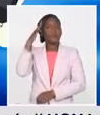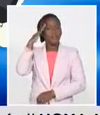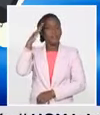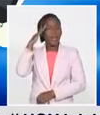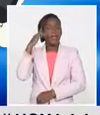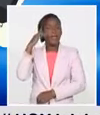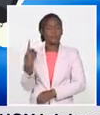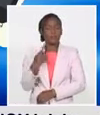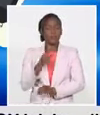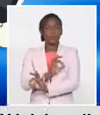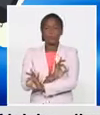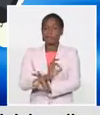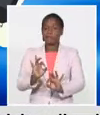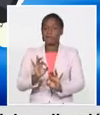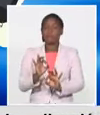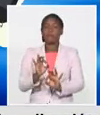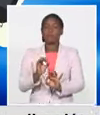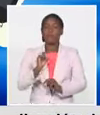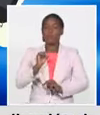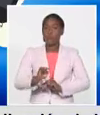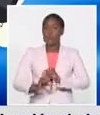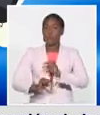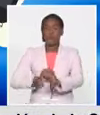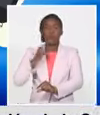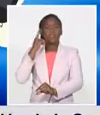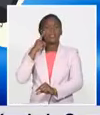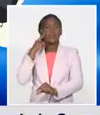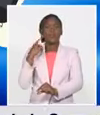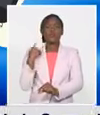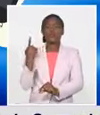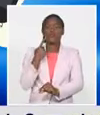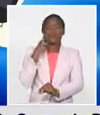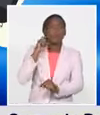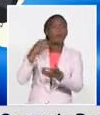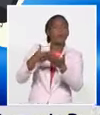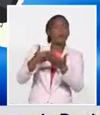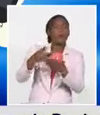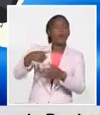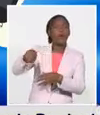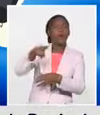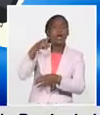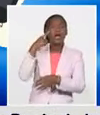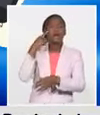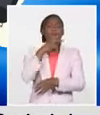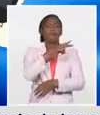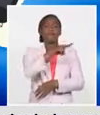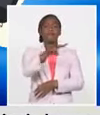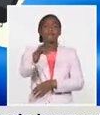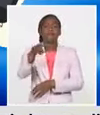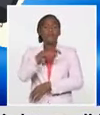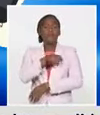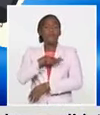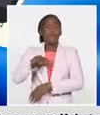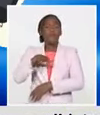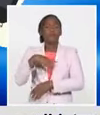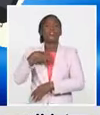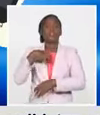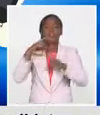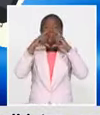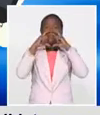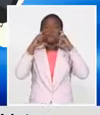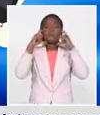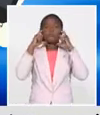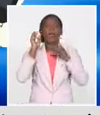vemos, sobre todo hemos podido comprobar cómo la población usa su nasobuco, mantiene el distanciamiento. Aquí